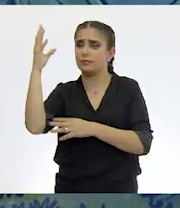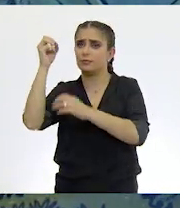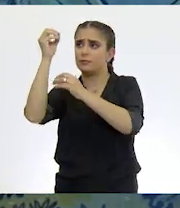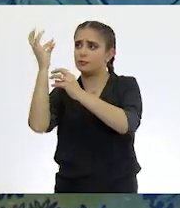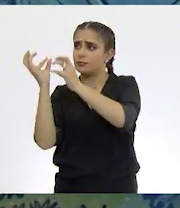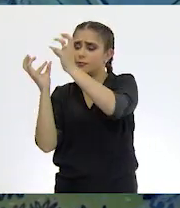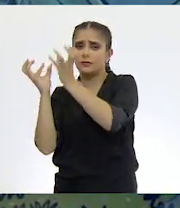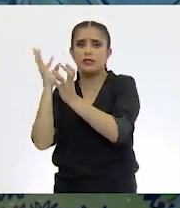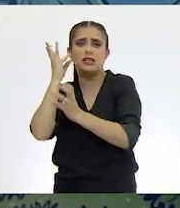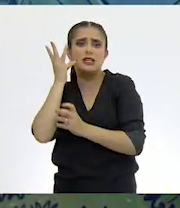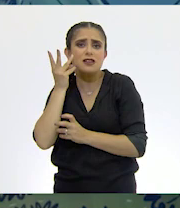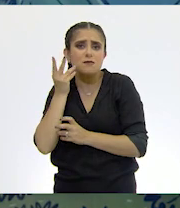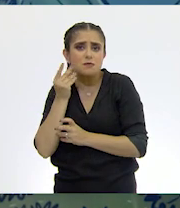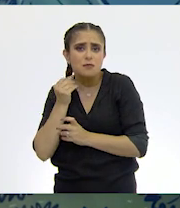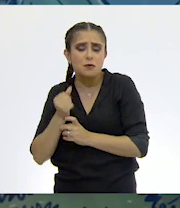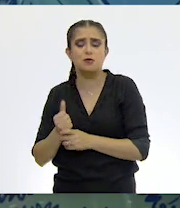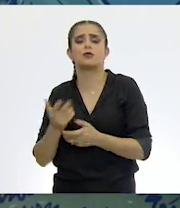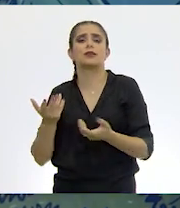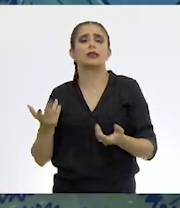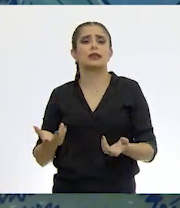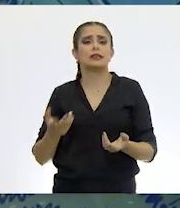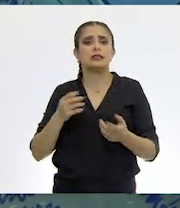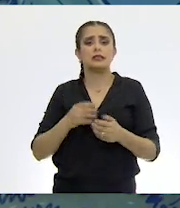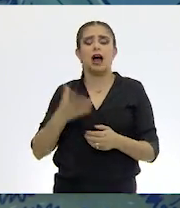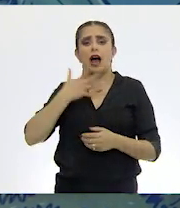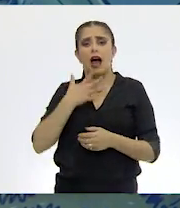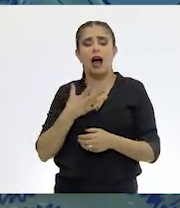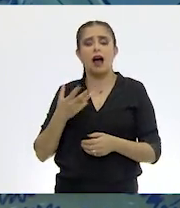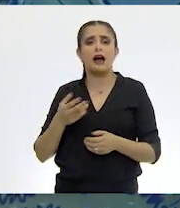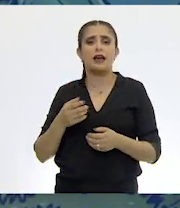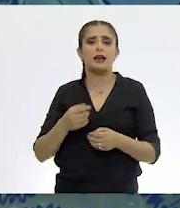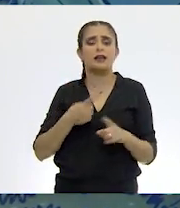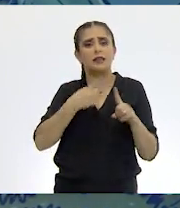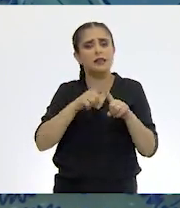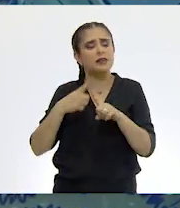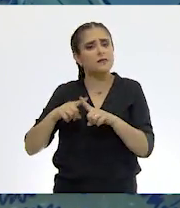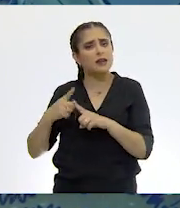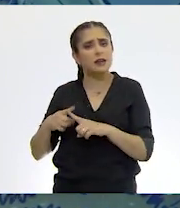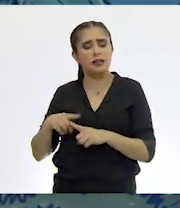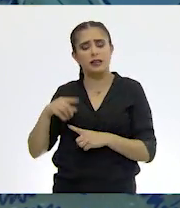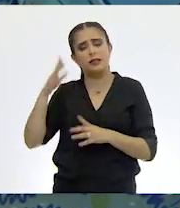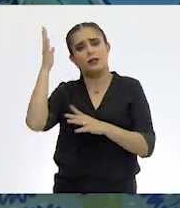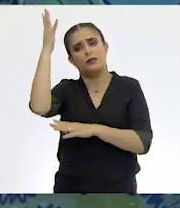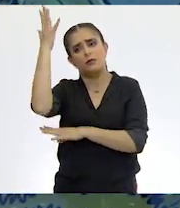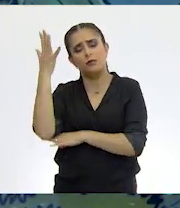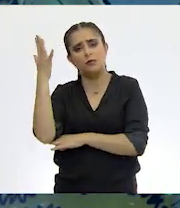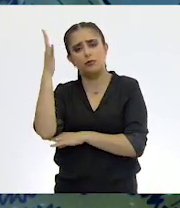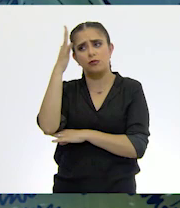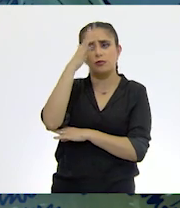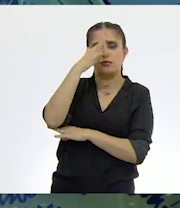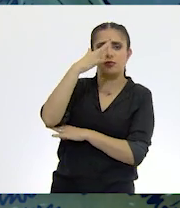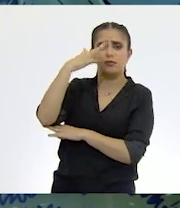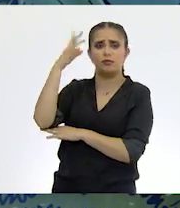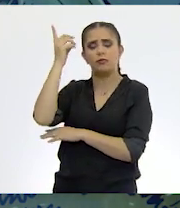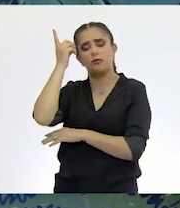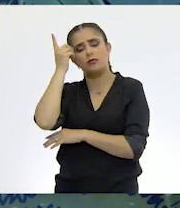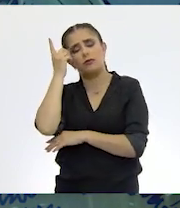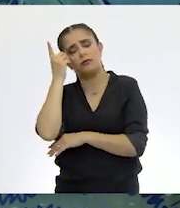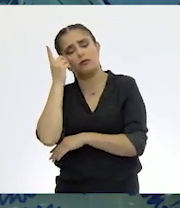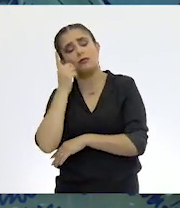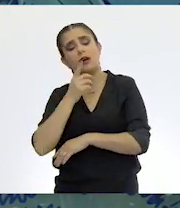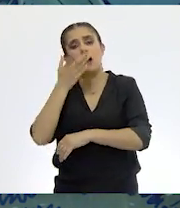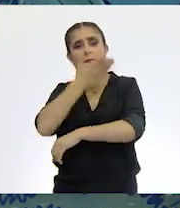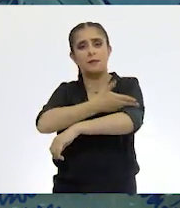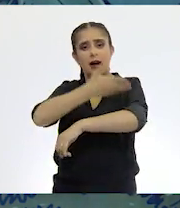increíbles, pastorean arbustos y zacates, duermen de pie sobre su propio sueño, de